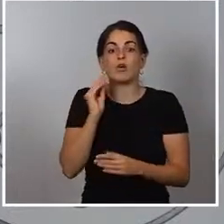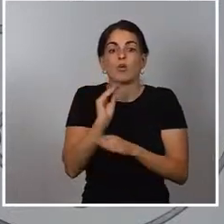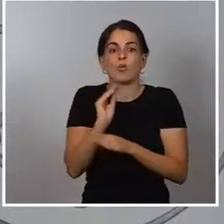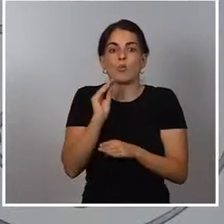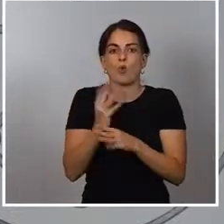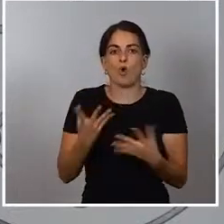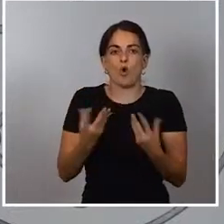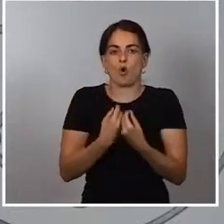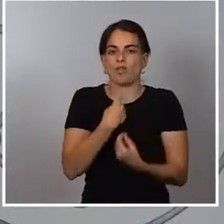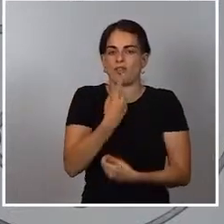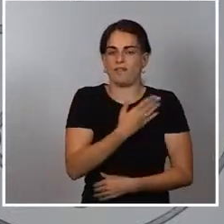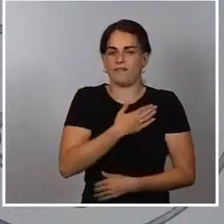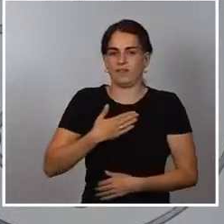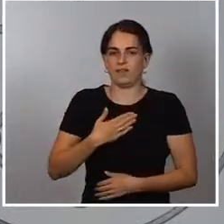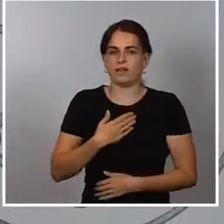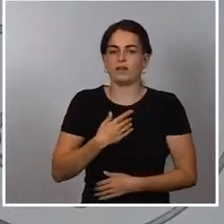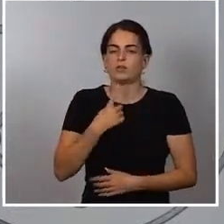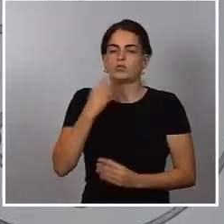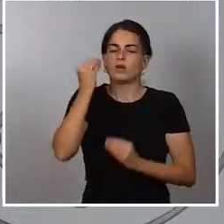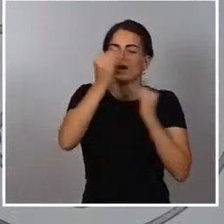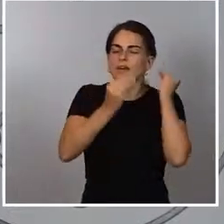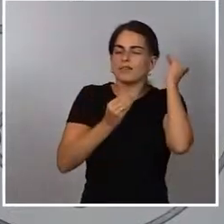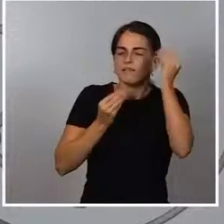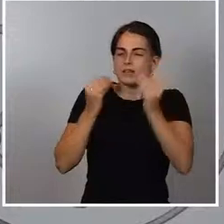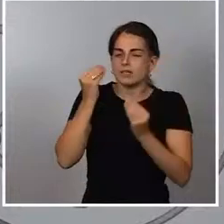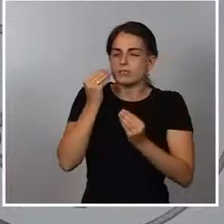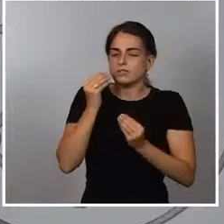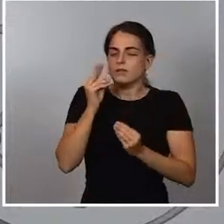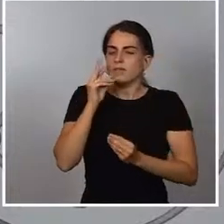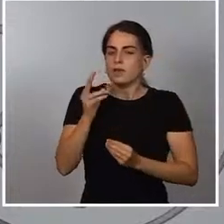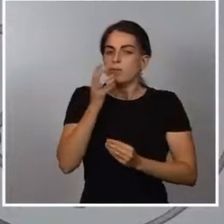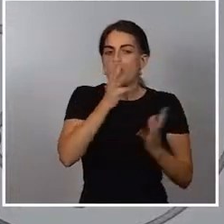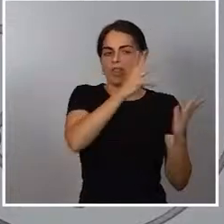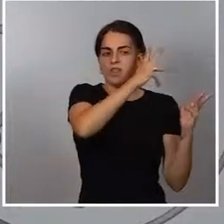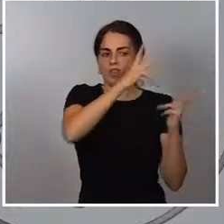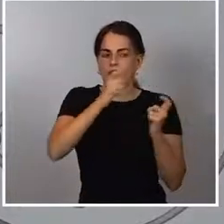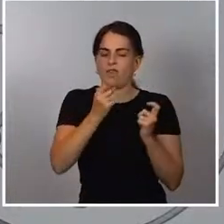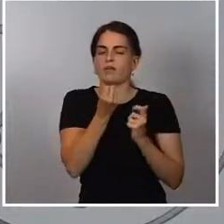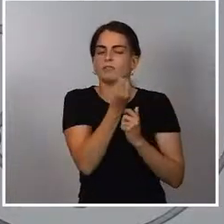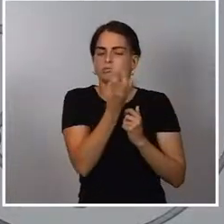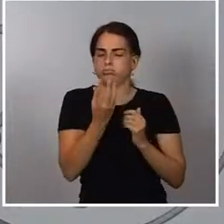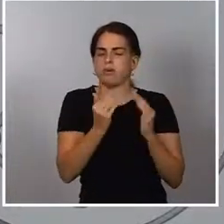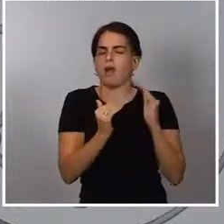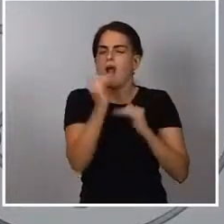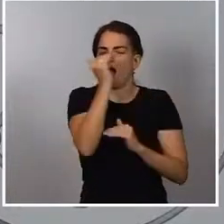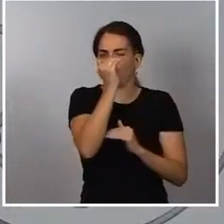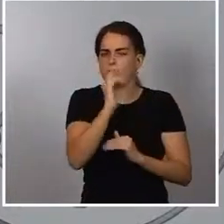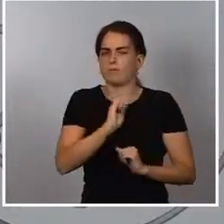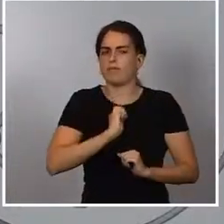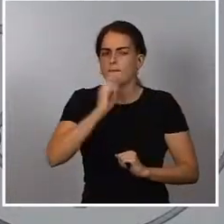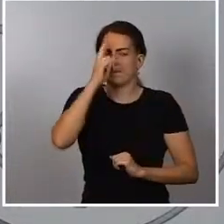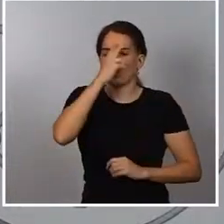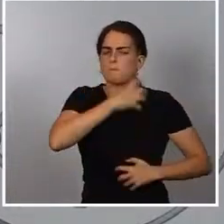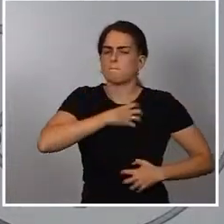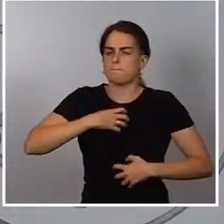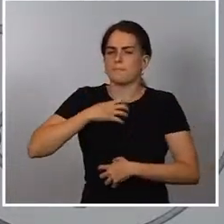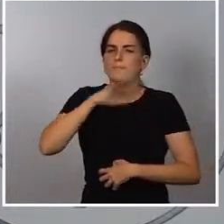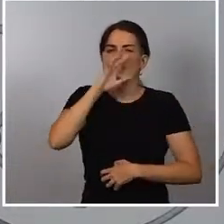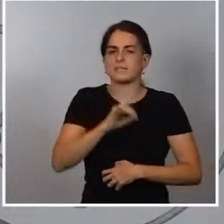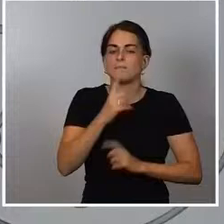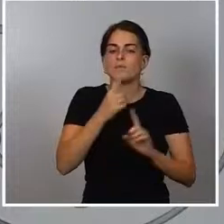que nos invita porque es verdad que ahora tenemos una incidencia muy alta una incidencia que nos preocupa y por tanto nuestro objetivo es